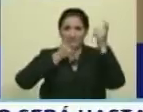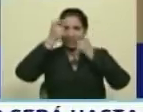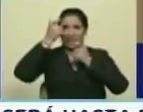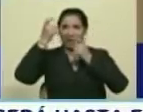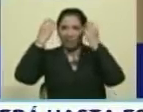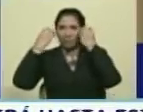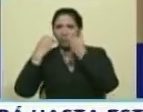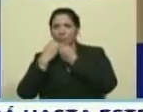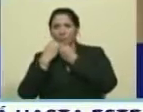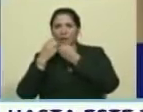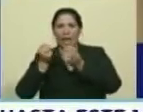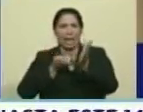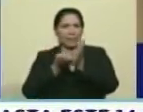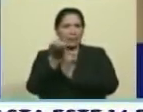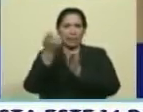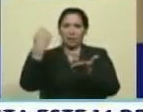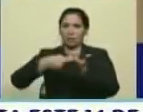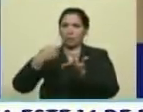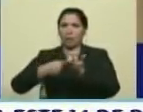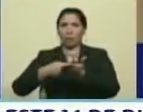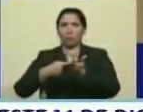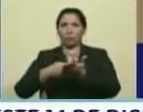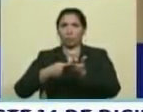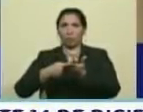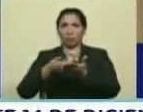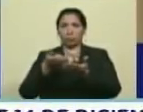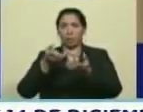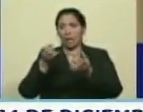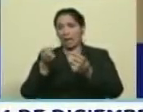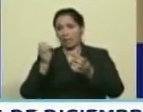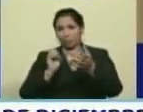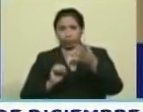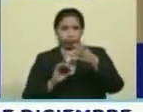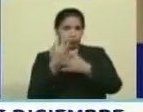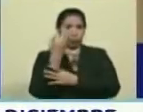de gratitud porque crearon esta institución, el ALBA.